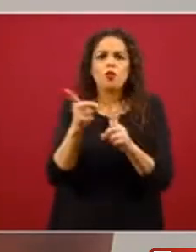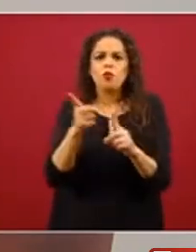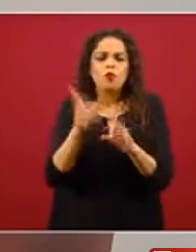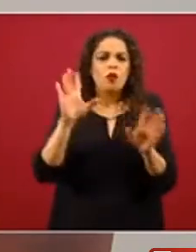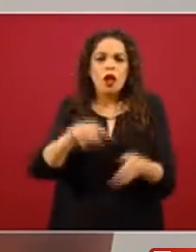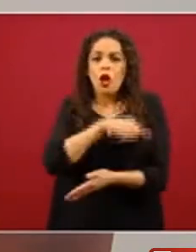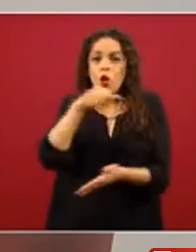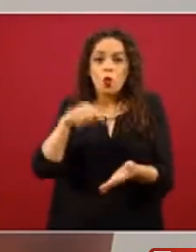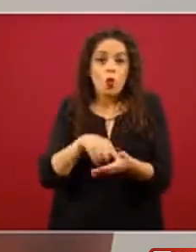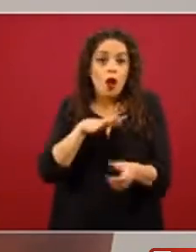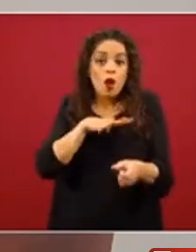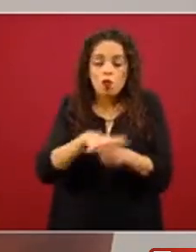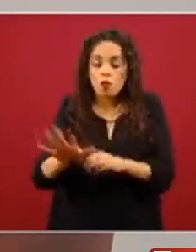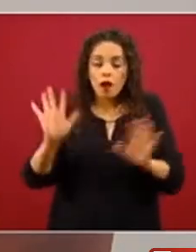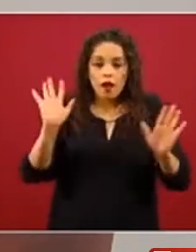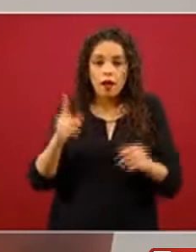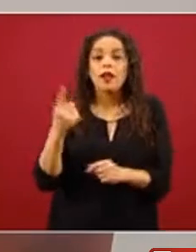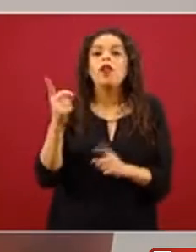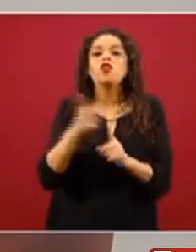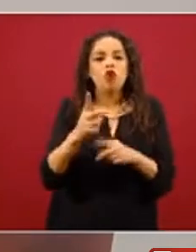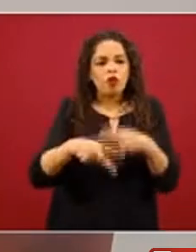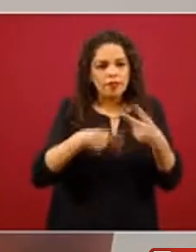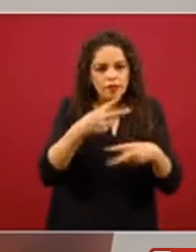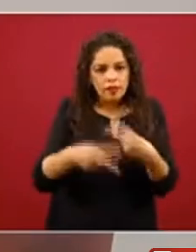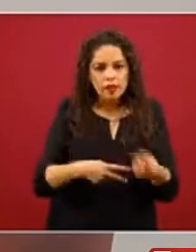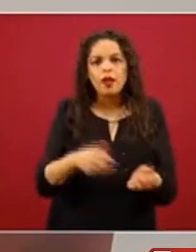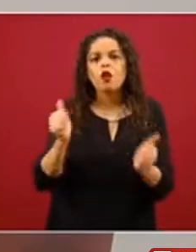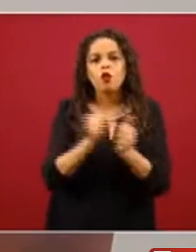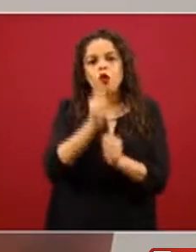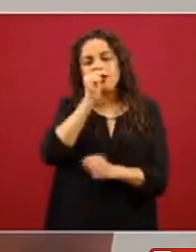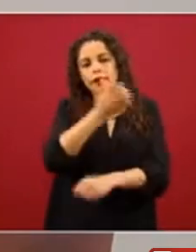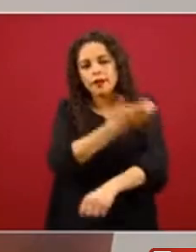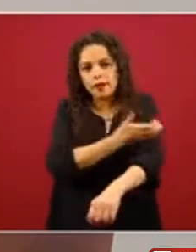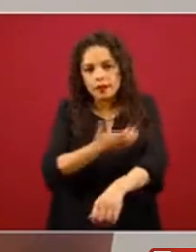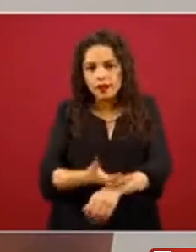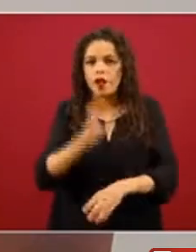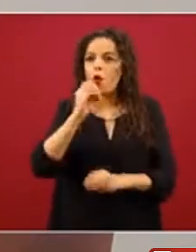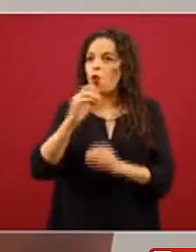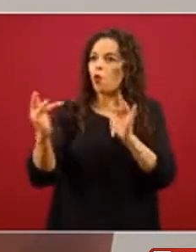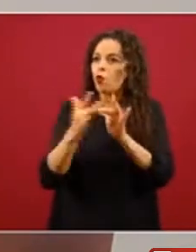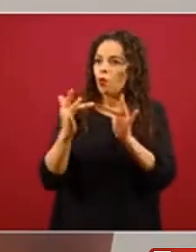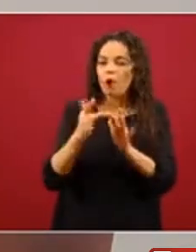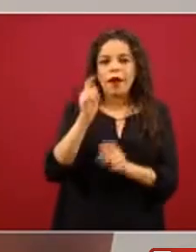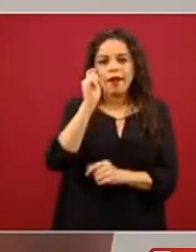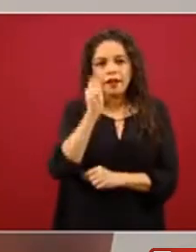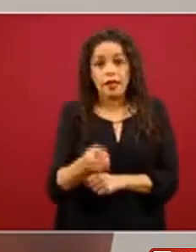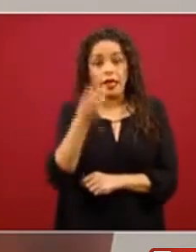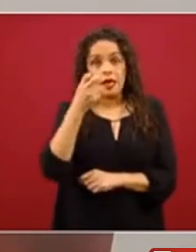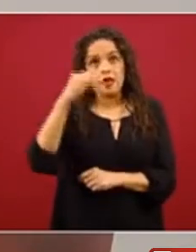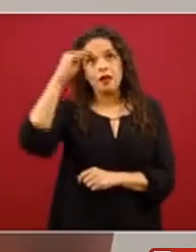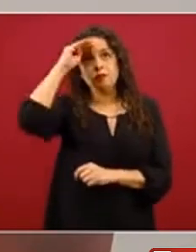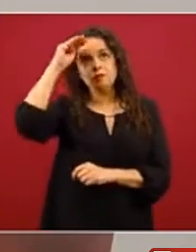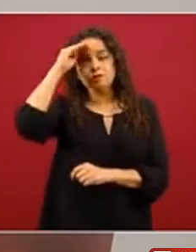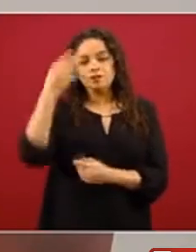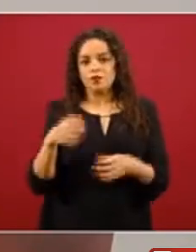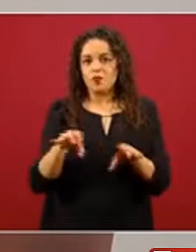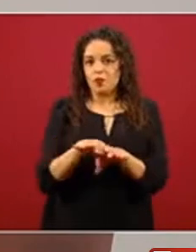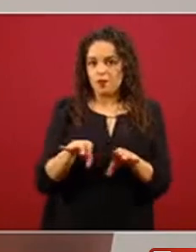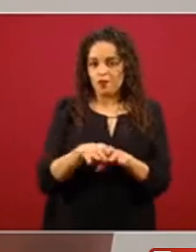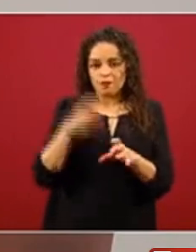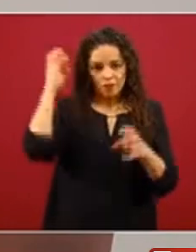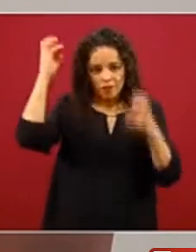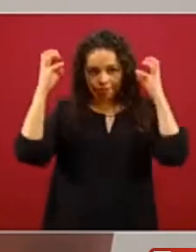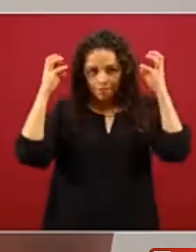a dónde voy, qué es lo que voy a hacer, con quién voy a estar en contacto. Entonces, pensar en esta parte y la capacidad